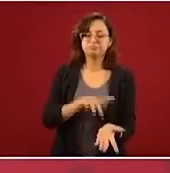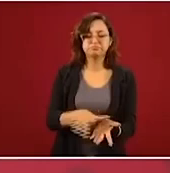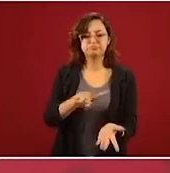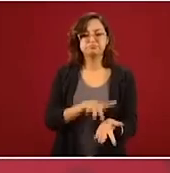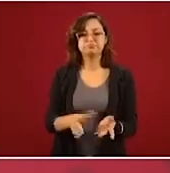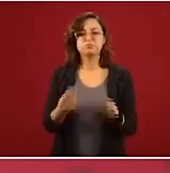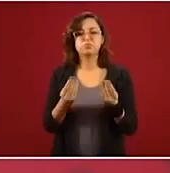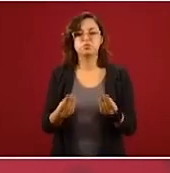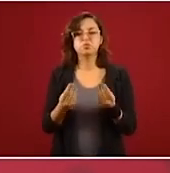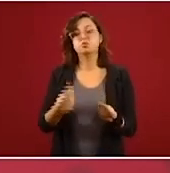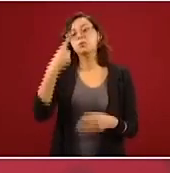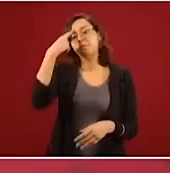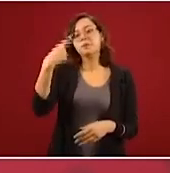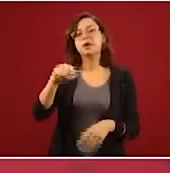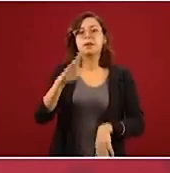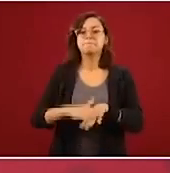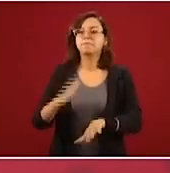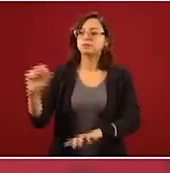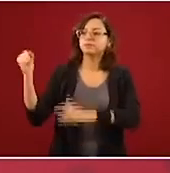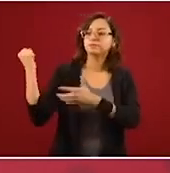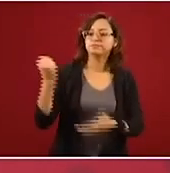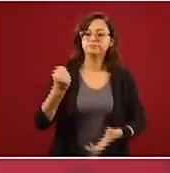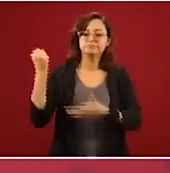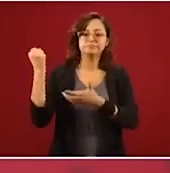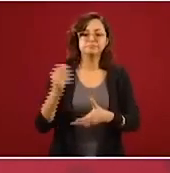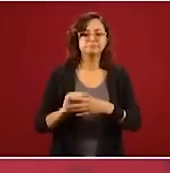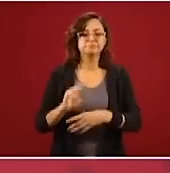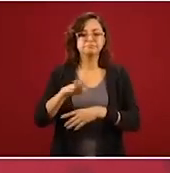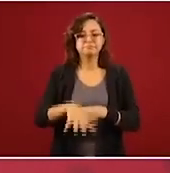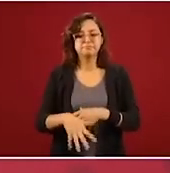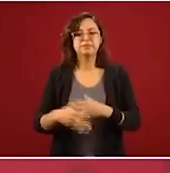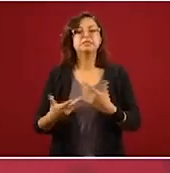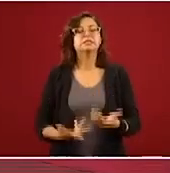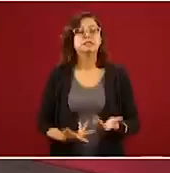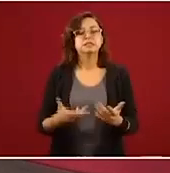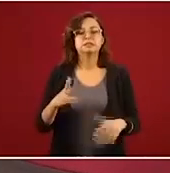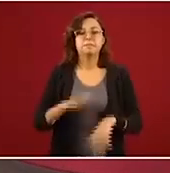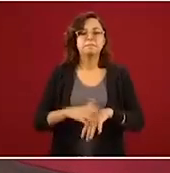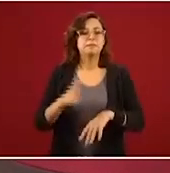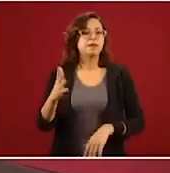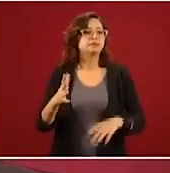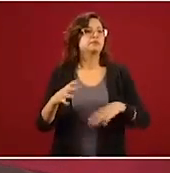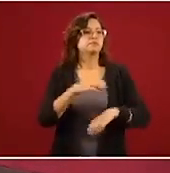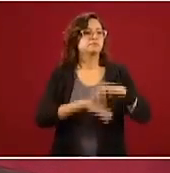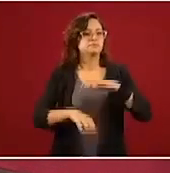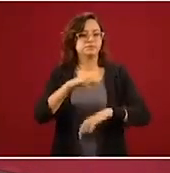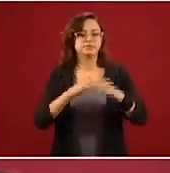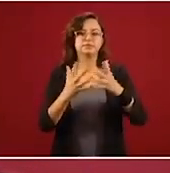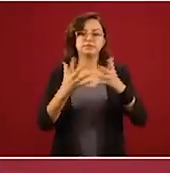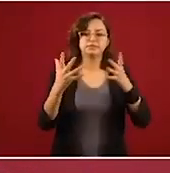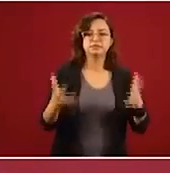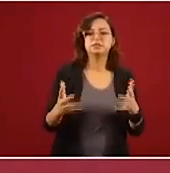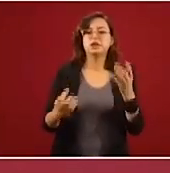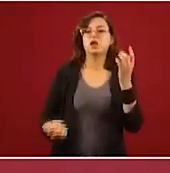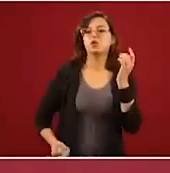sigan llegando inversiones, para que se sigan ampliando empresas, se sigan